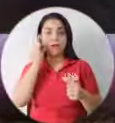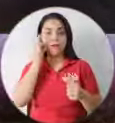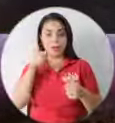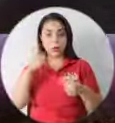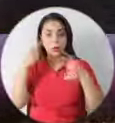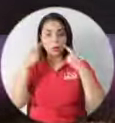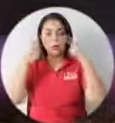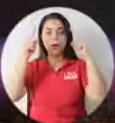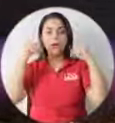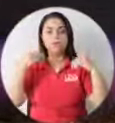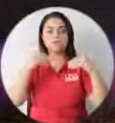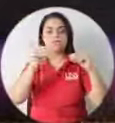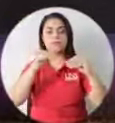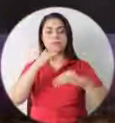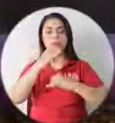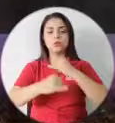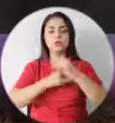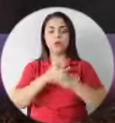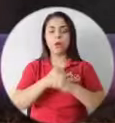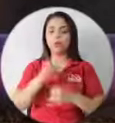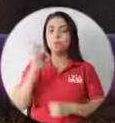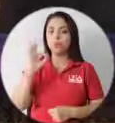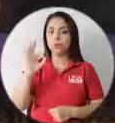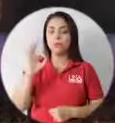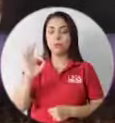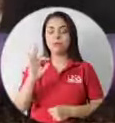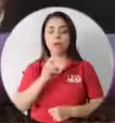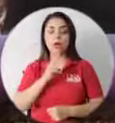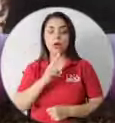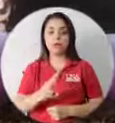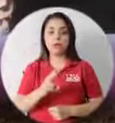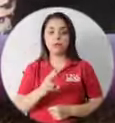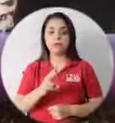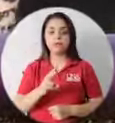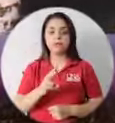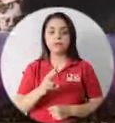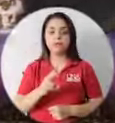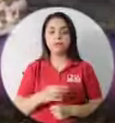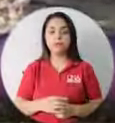logrado vender internacionalmente muy bien, o sea, uh-huh. Realmente es